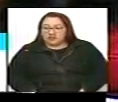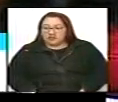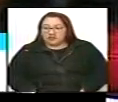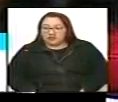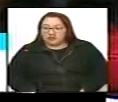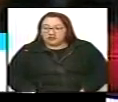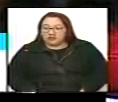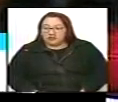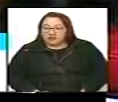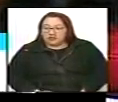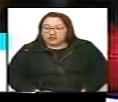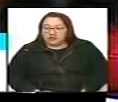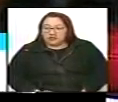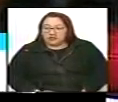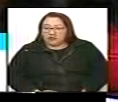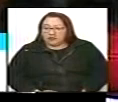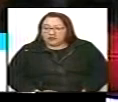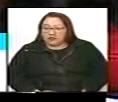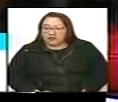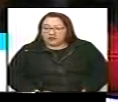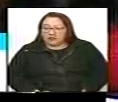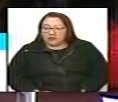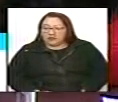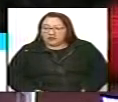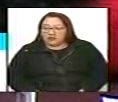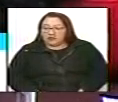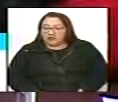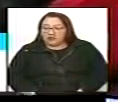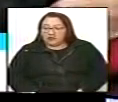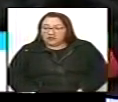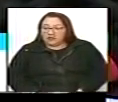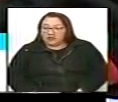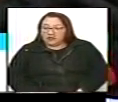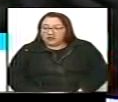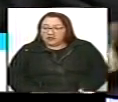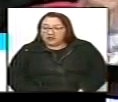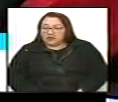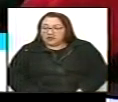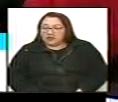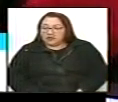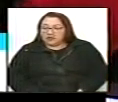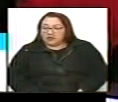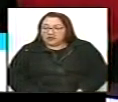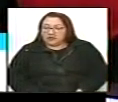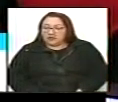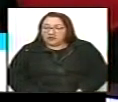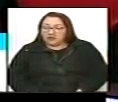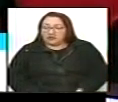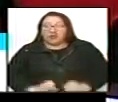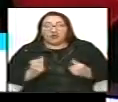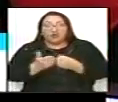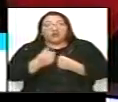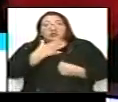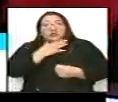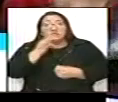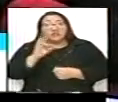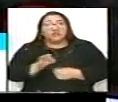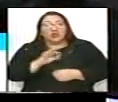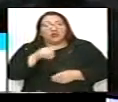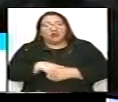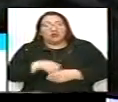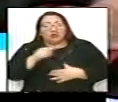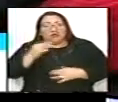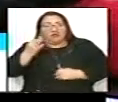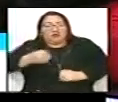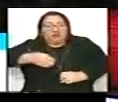fondo. El tema más bien es un chantaje inaceptable en una democracia. En una democracia, el Parlamento decide, nos guste o no, los votos van a